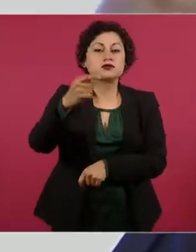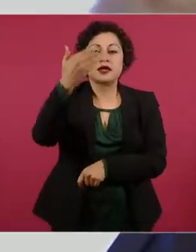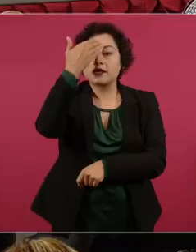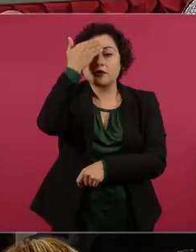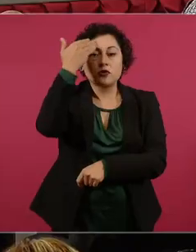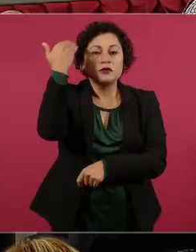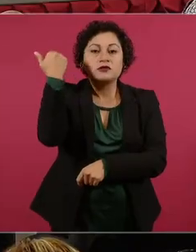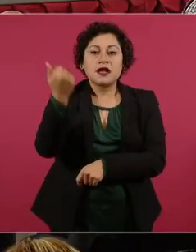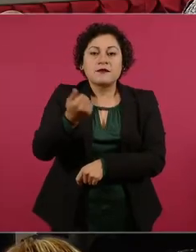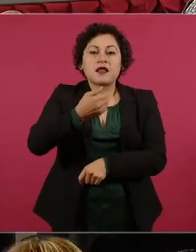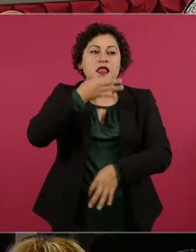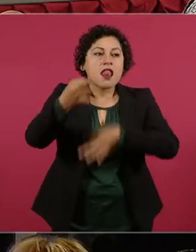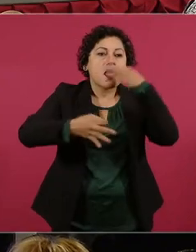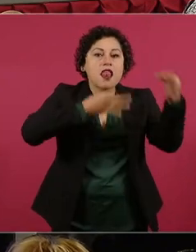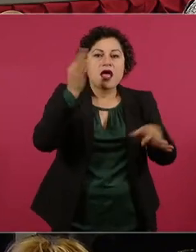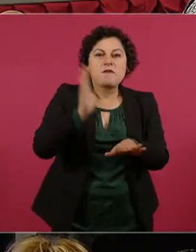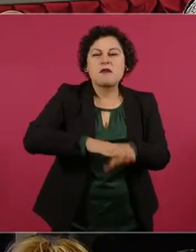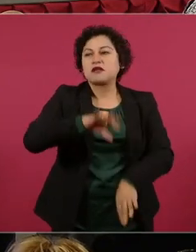confundieron.